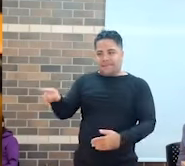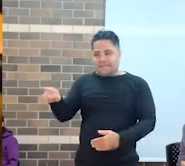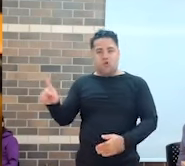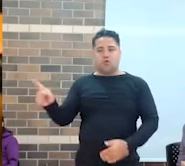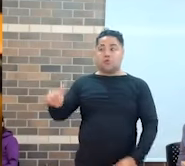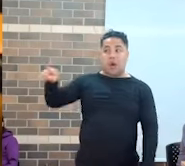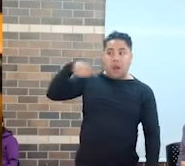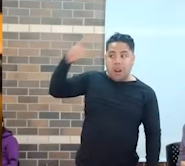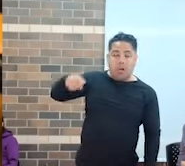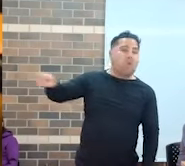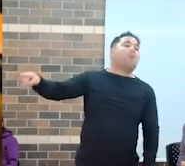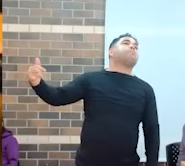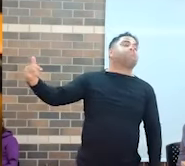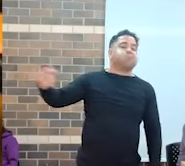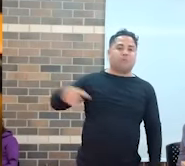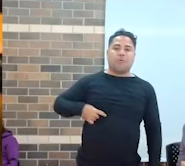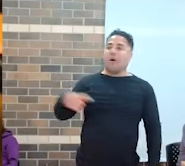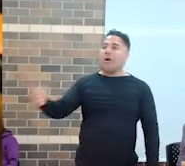barrio, ¿cierto?